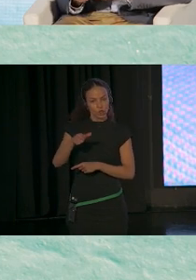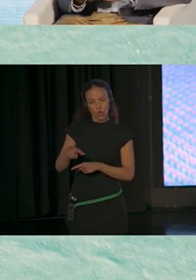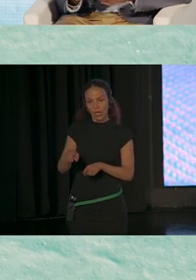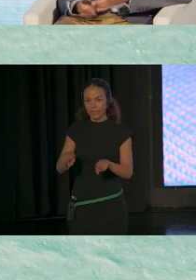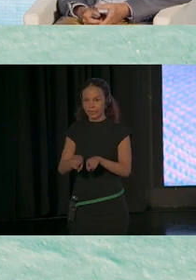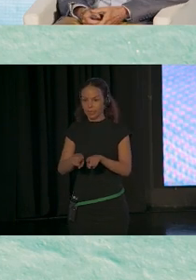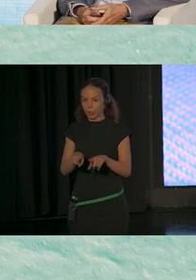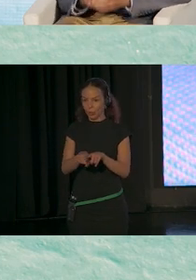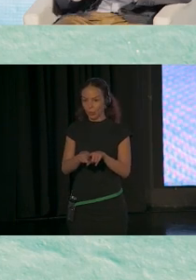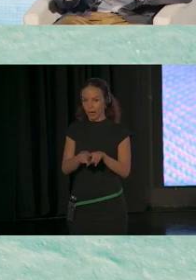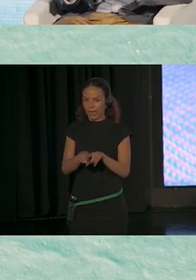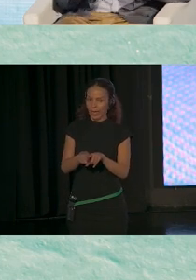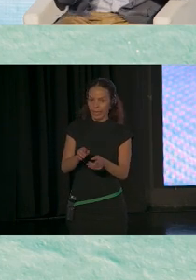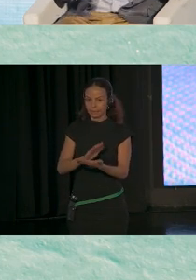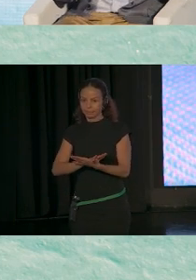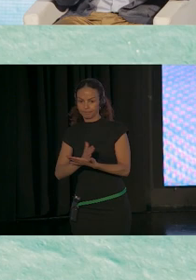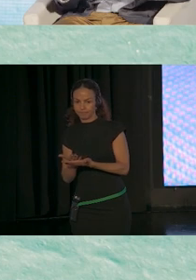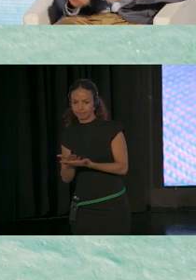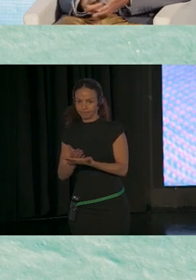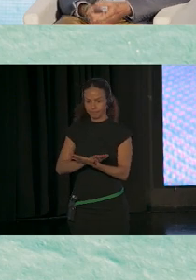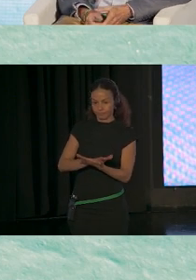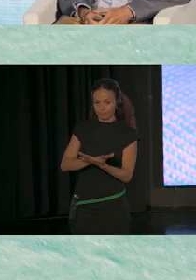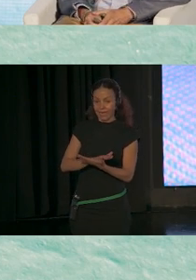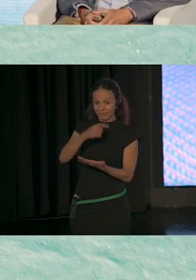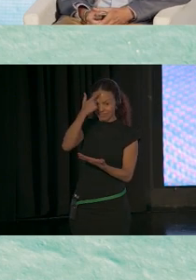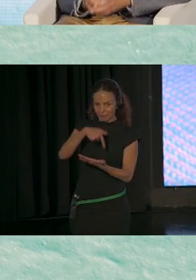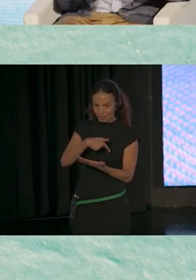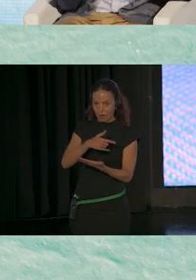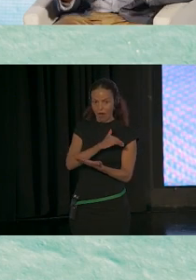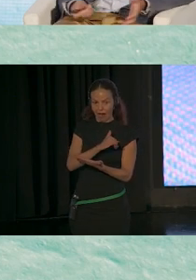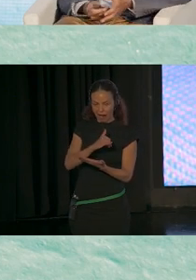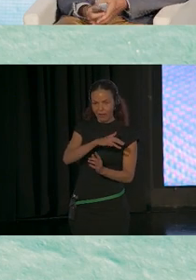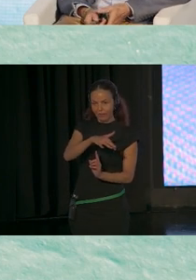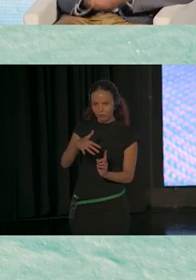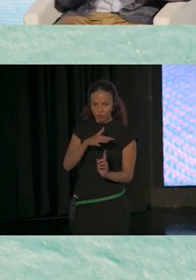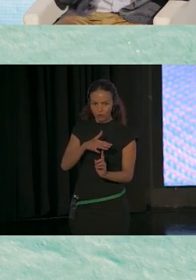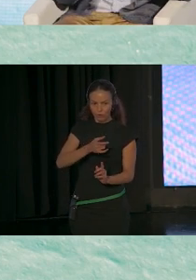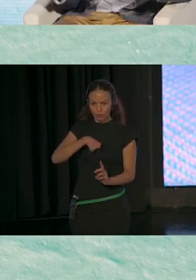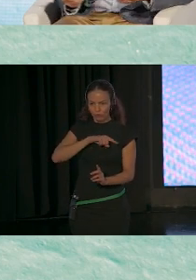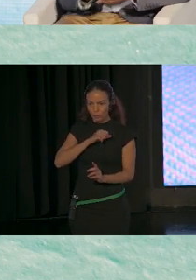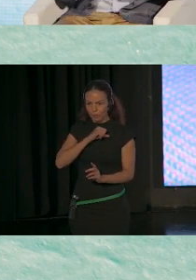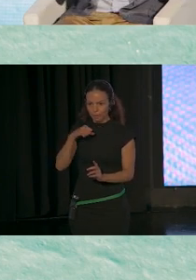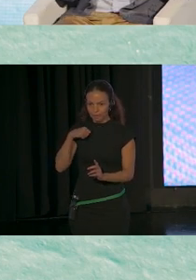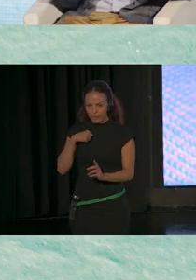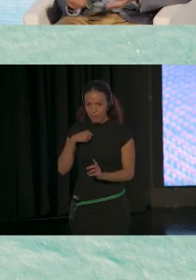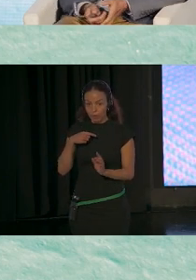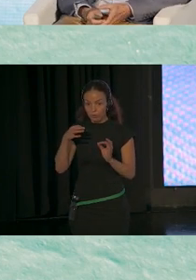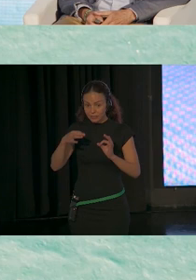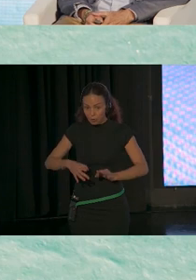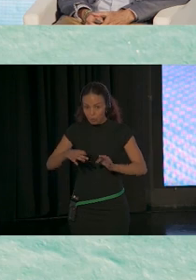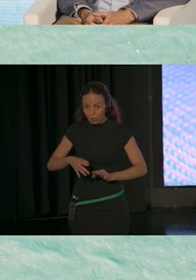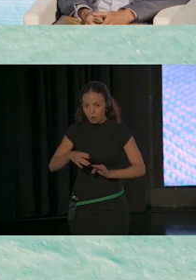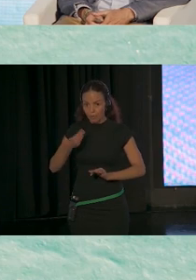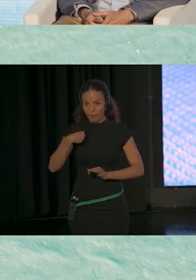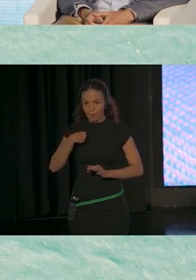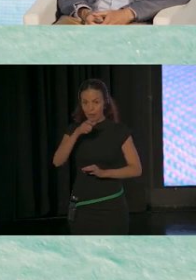envenenado que somos conscientes de lo que ocurre en el entorno, a nosotros mismos y bueno, seguramente esas personas